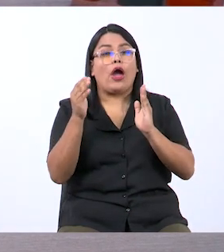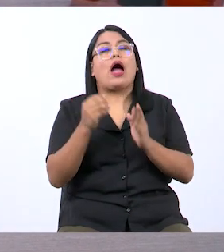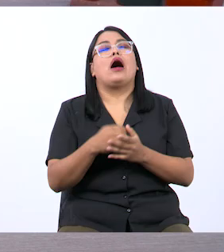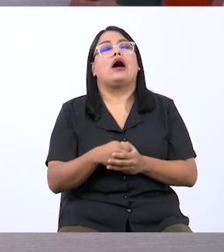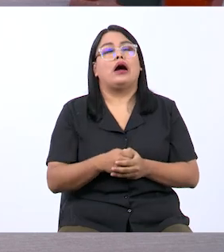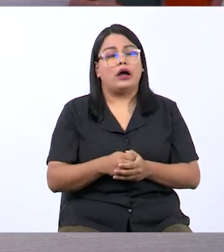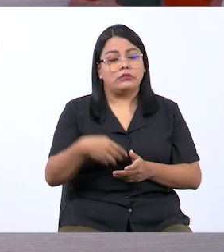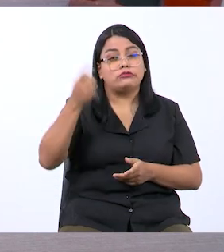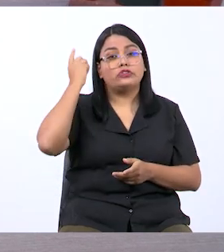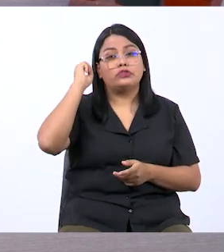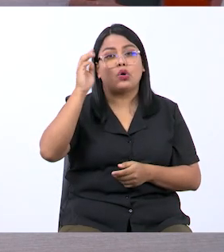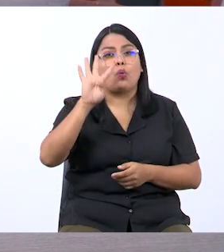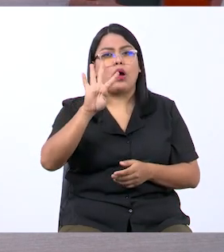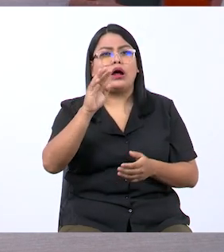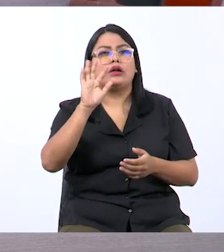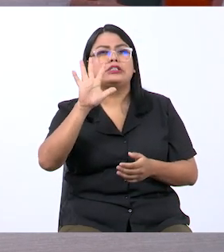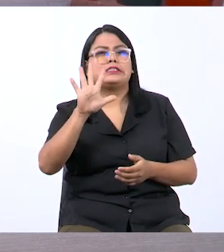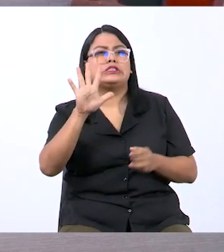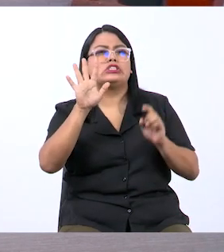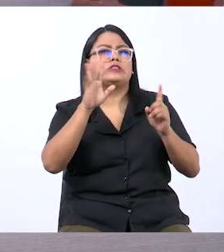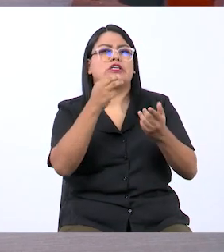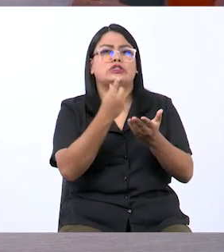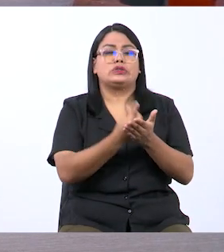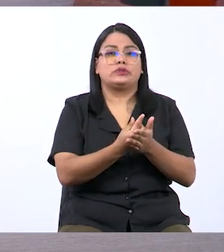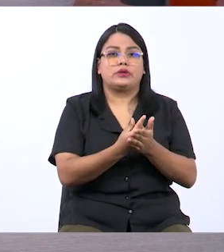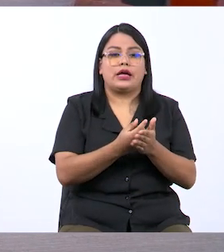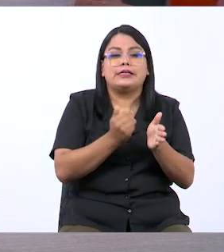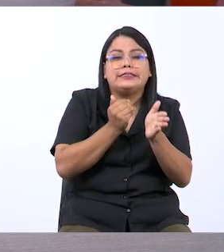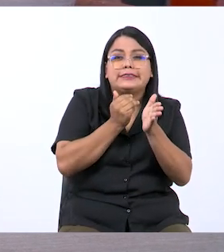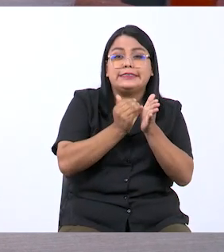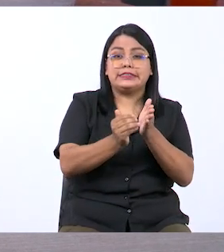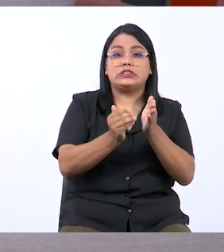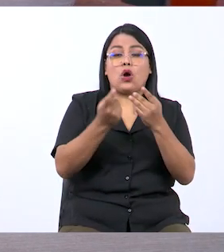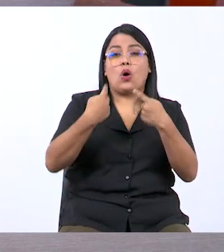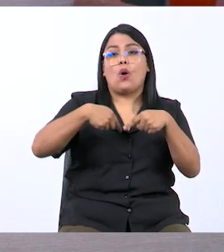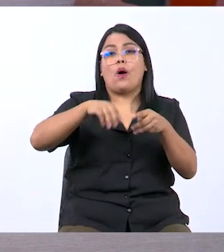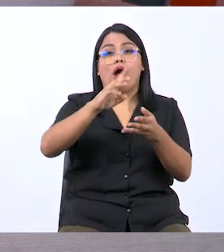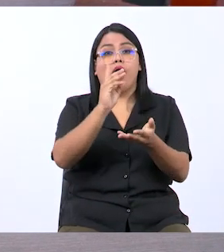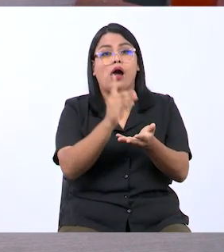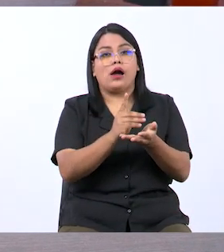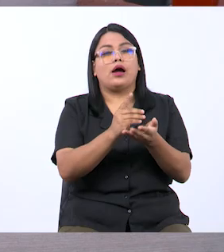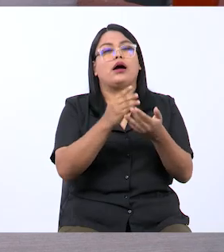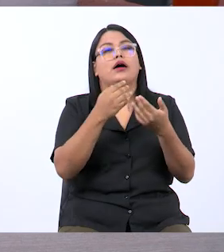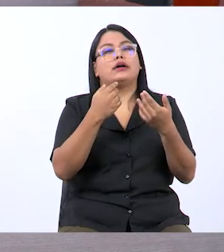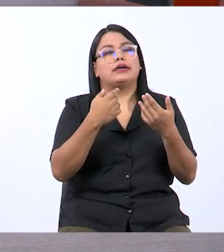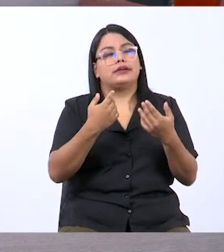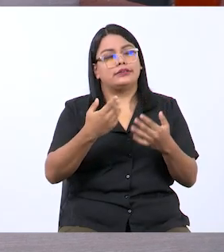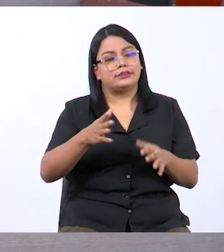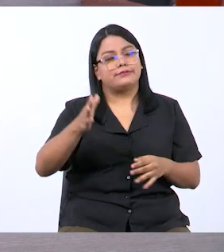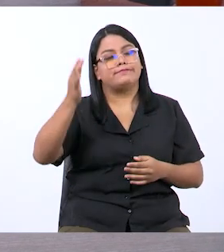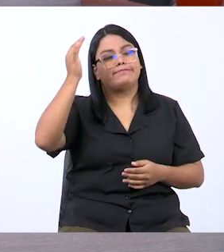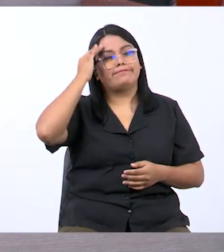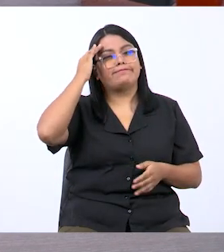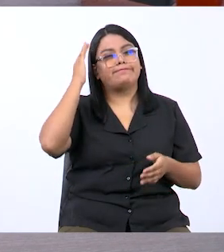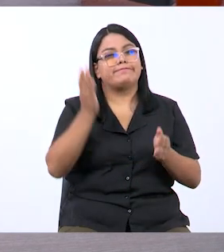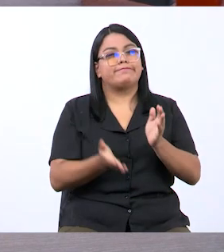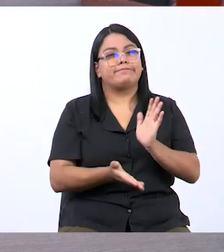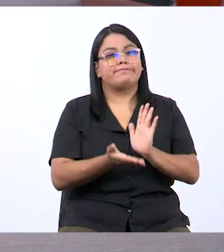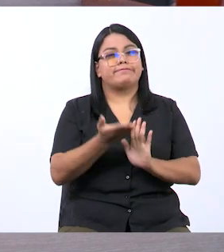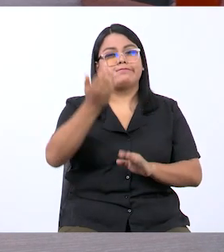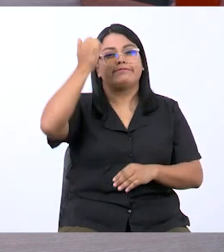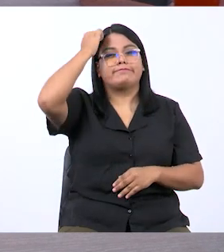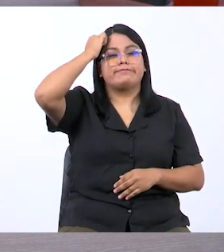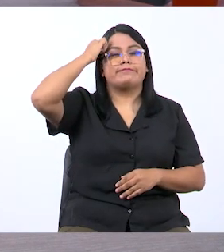que el profesor en cuarto grado, en quinto y en sexto, desde el inicio de la secuencia didáctica vaya buscando el desarrollo de